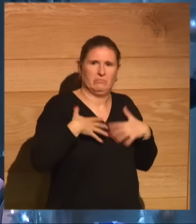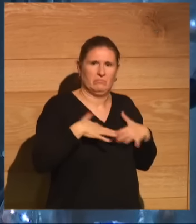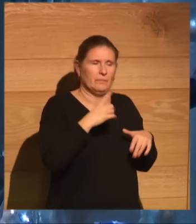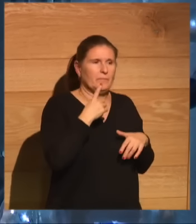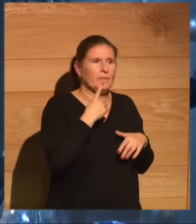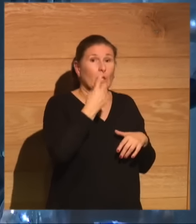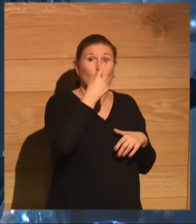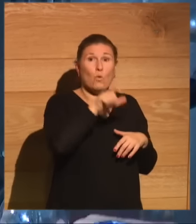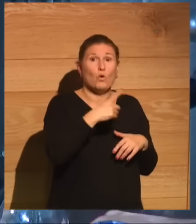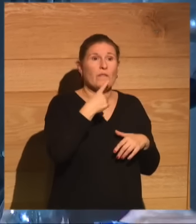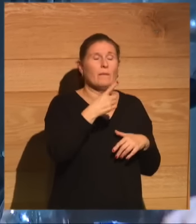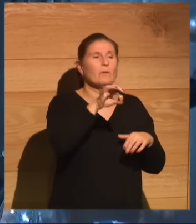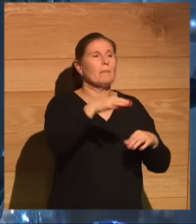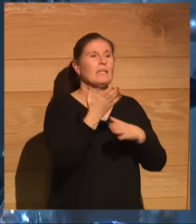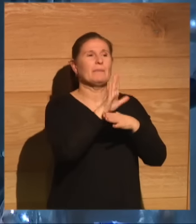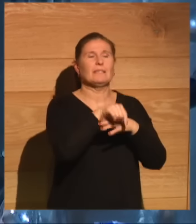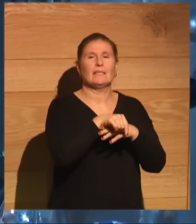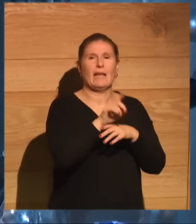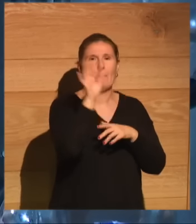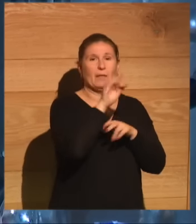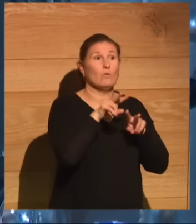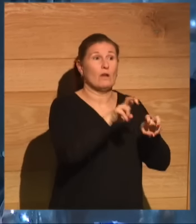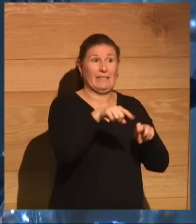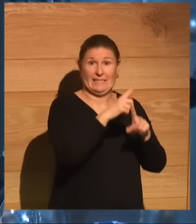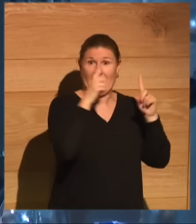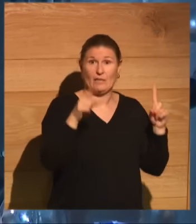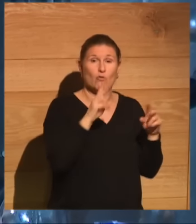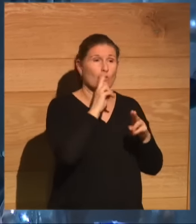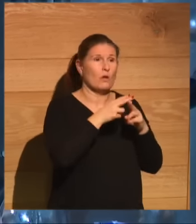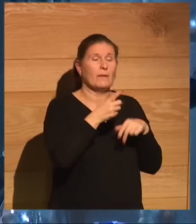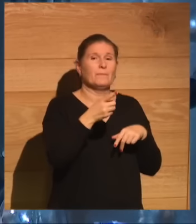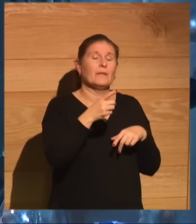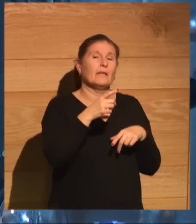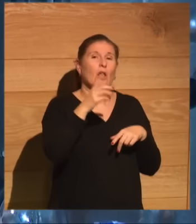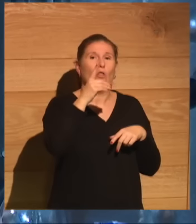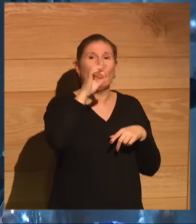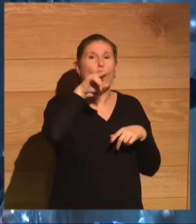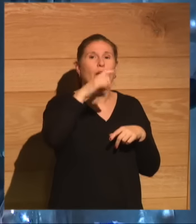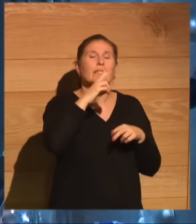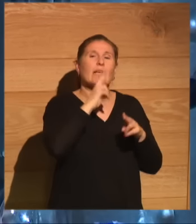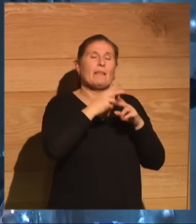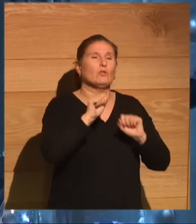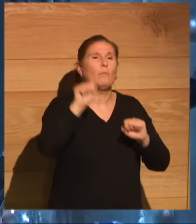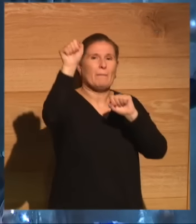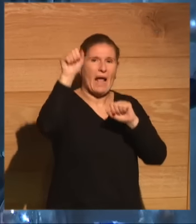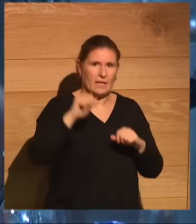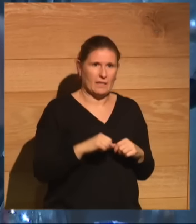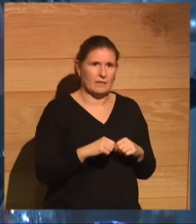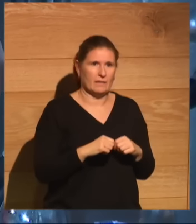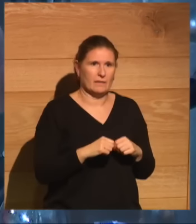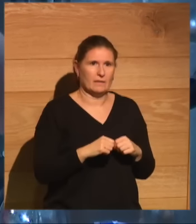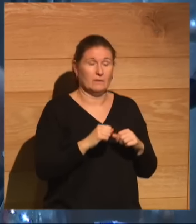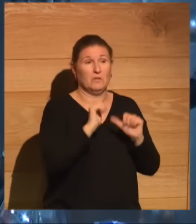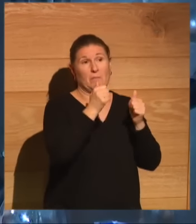de 20 frikis dice, bueno, vamos a presentar la nueva película de este año, se llama de Richard Donner, llamada Superman. Uh-huh. Entonces ponen